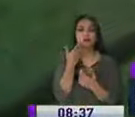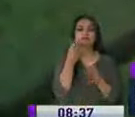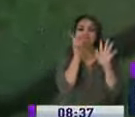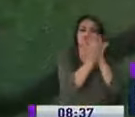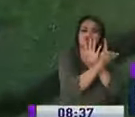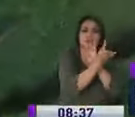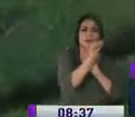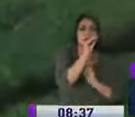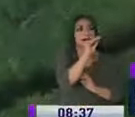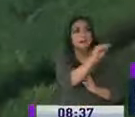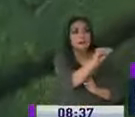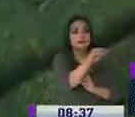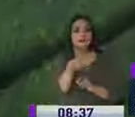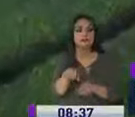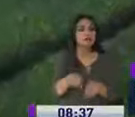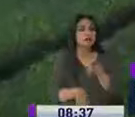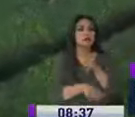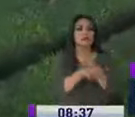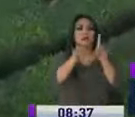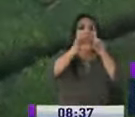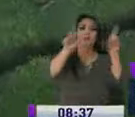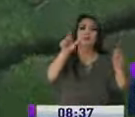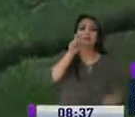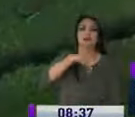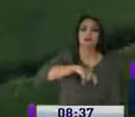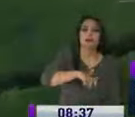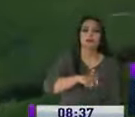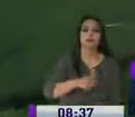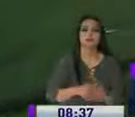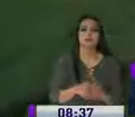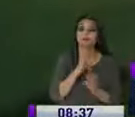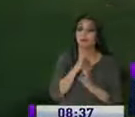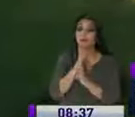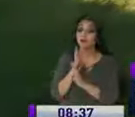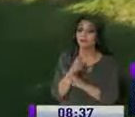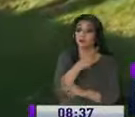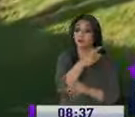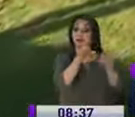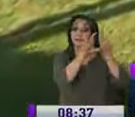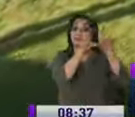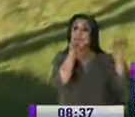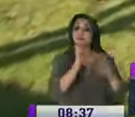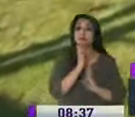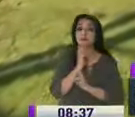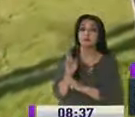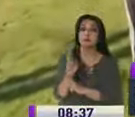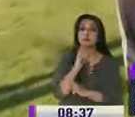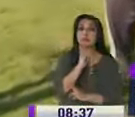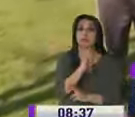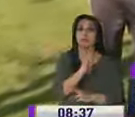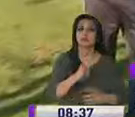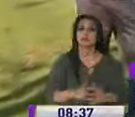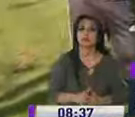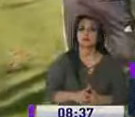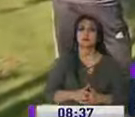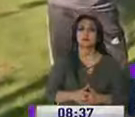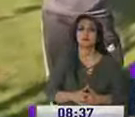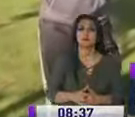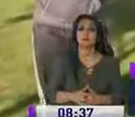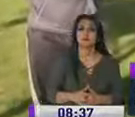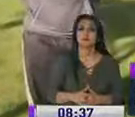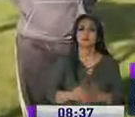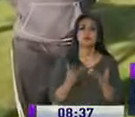está por terminar la próxima semana. La presencia de esta persona, que ha sido traído a manos de la justicia, permite que la misma sea llevada a